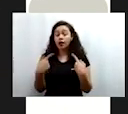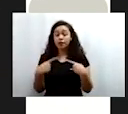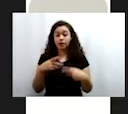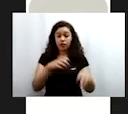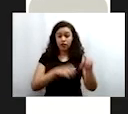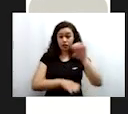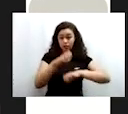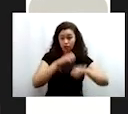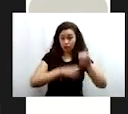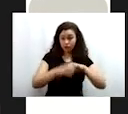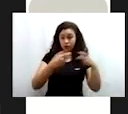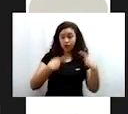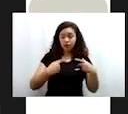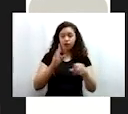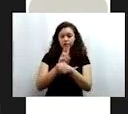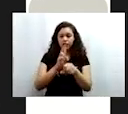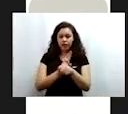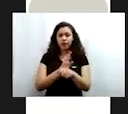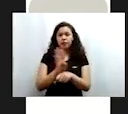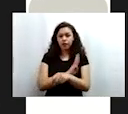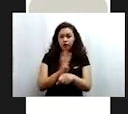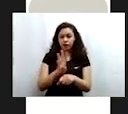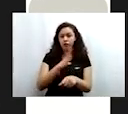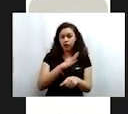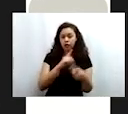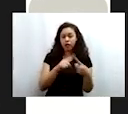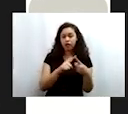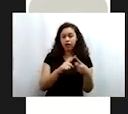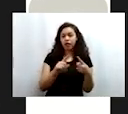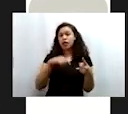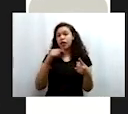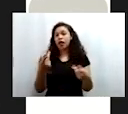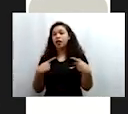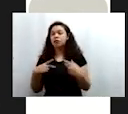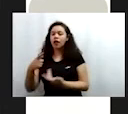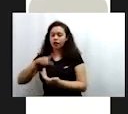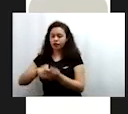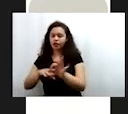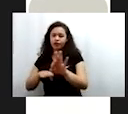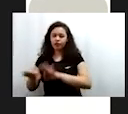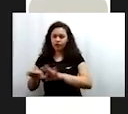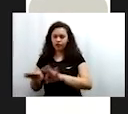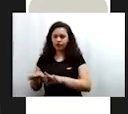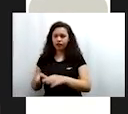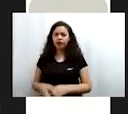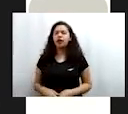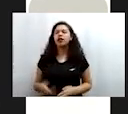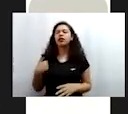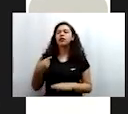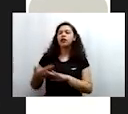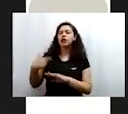tanto para los supervisores y tanto para los trabajadores. Como ya lo he ido